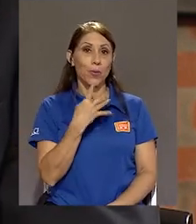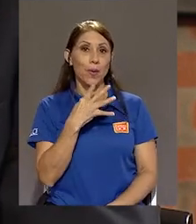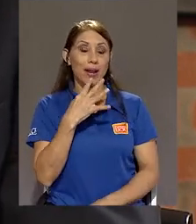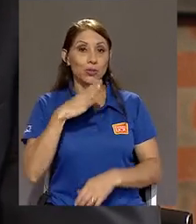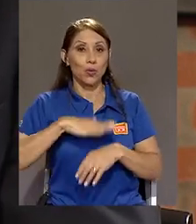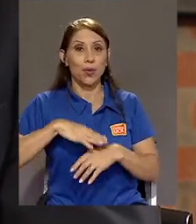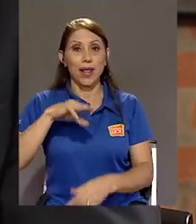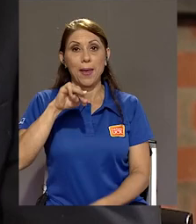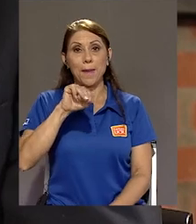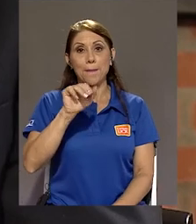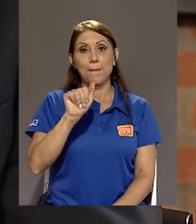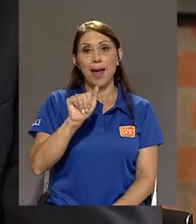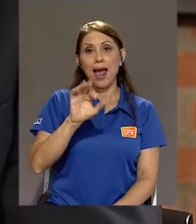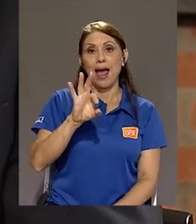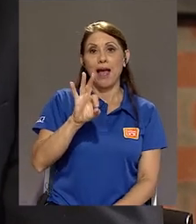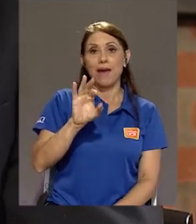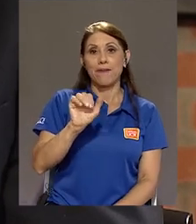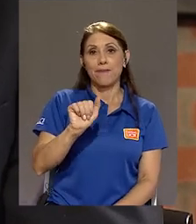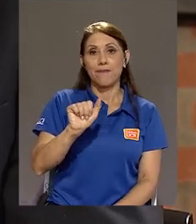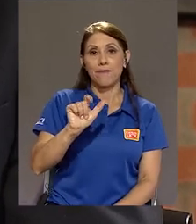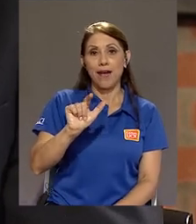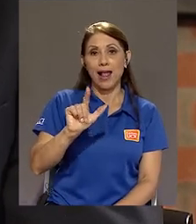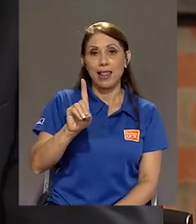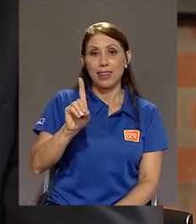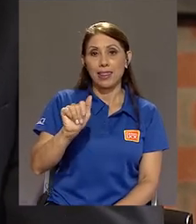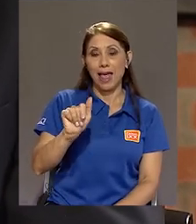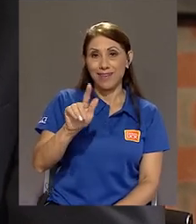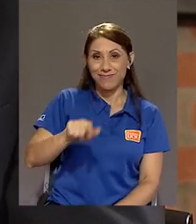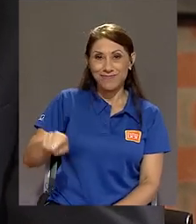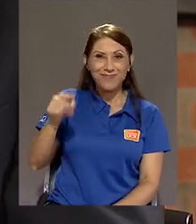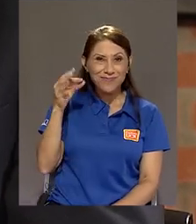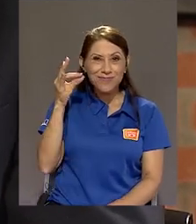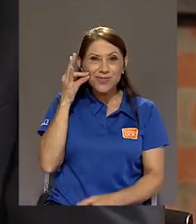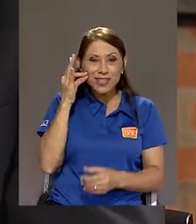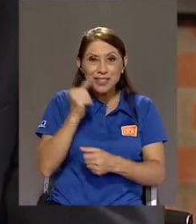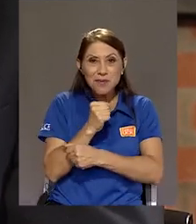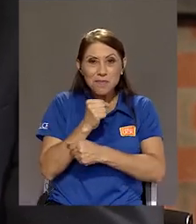iba a citar a Mafalda, que alguna vez habla de que